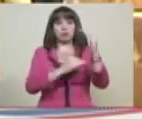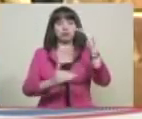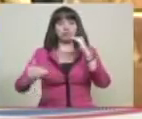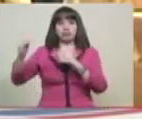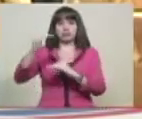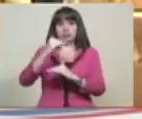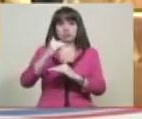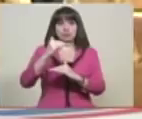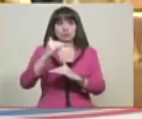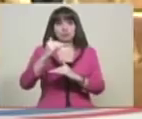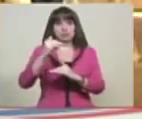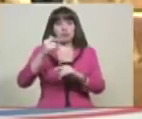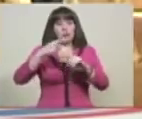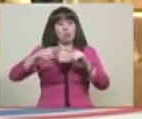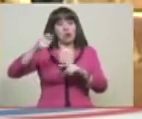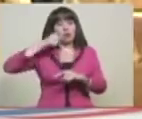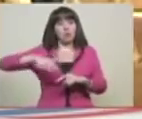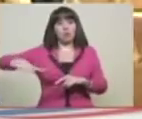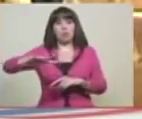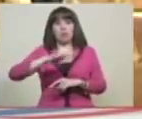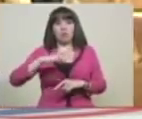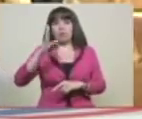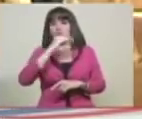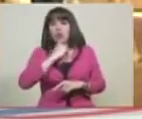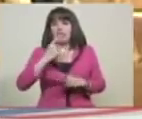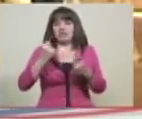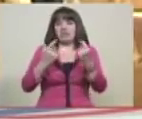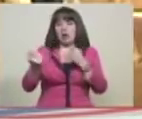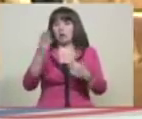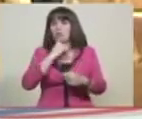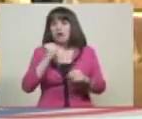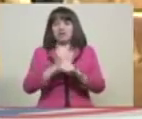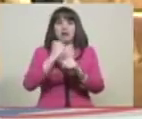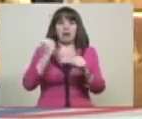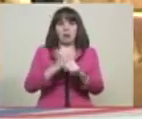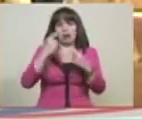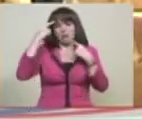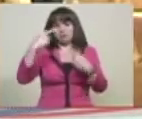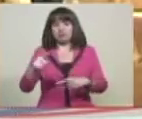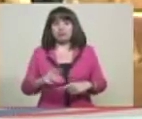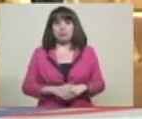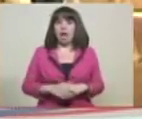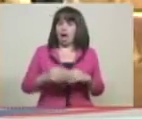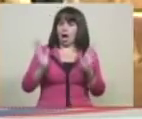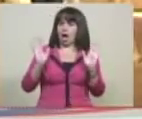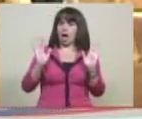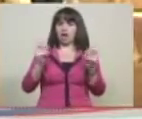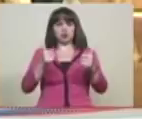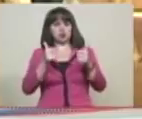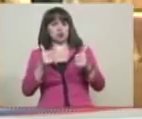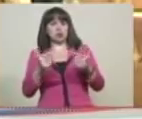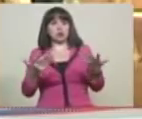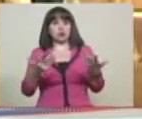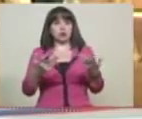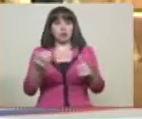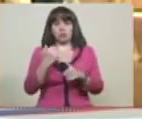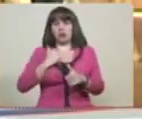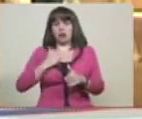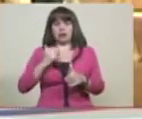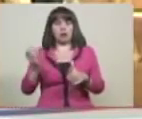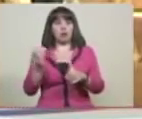variables, pero que el pueblo no tenga salario, no tenga empleo y no tenga nada. Chévere, pues. Así sí, cualquiera lo logra.